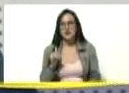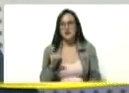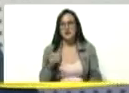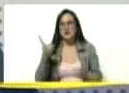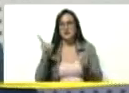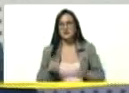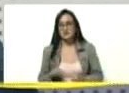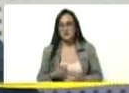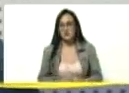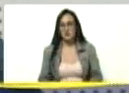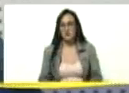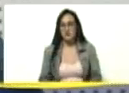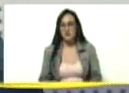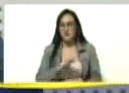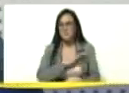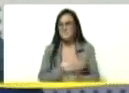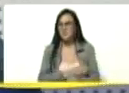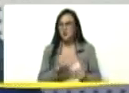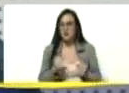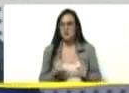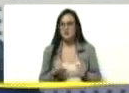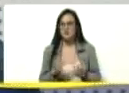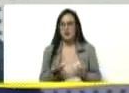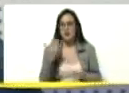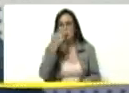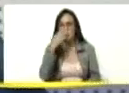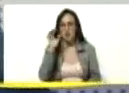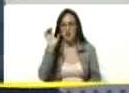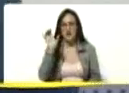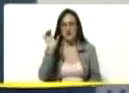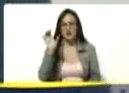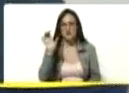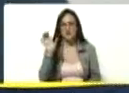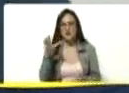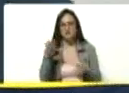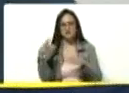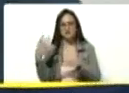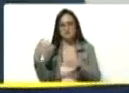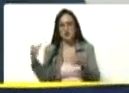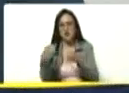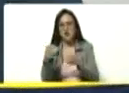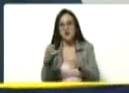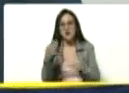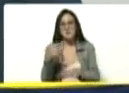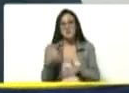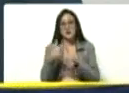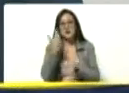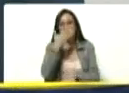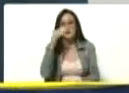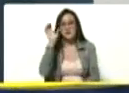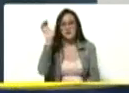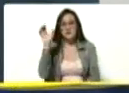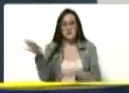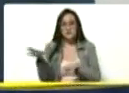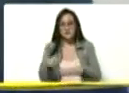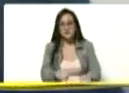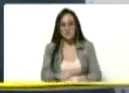decisiones de las potencias colonialistas, neocolonialistas e imperialistas.